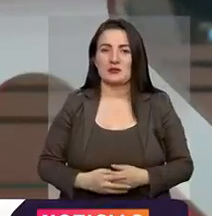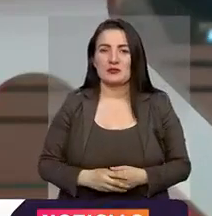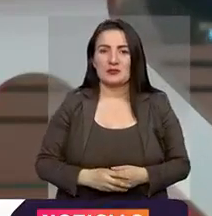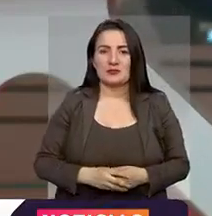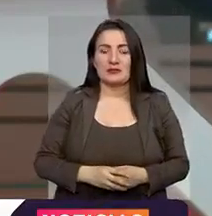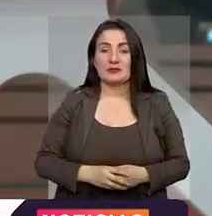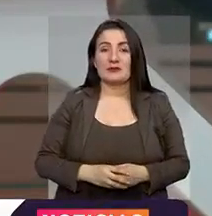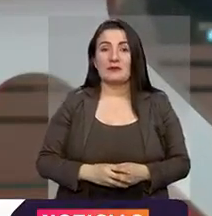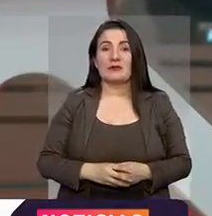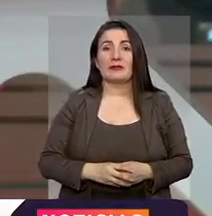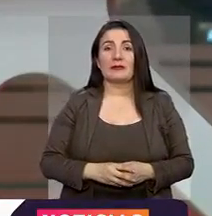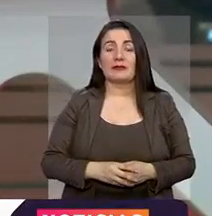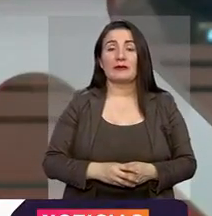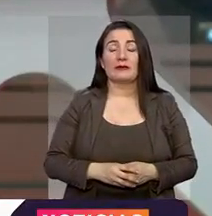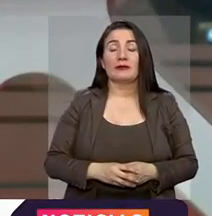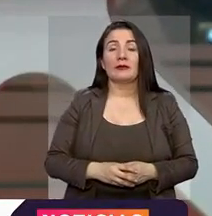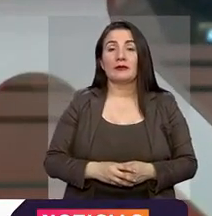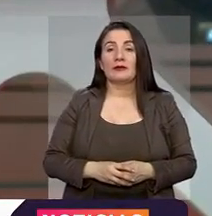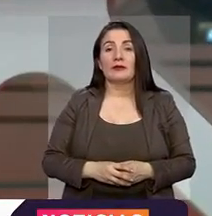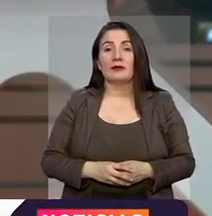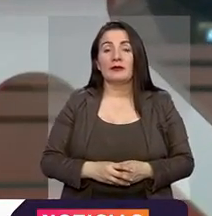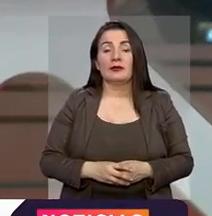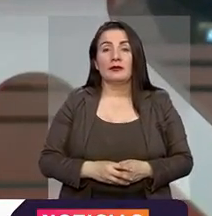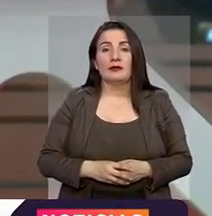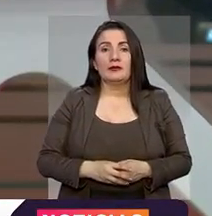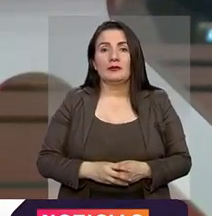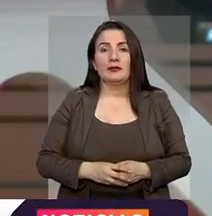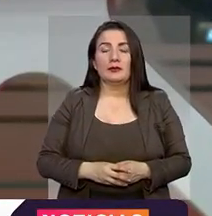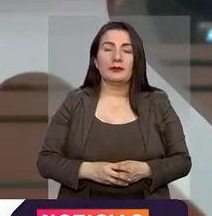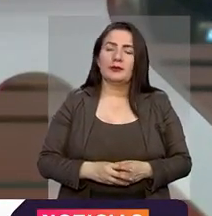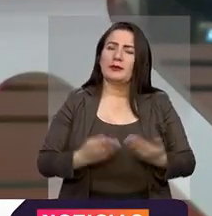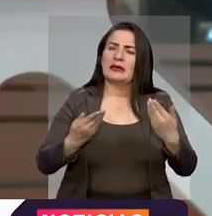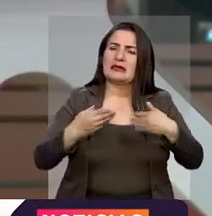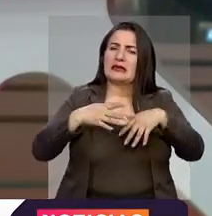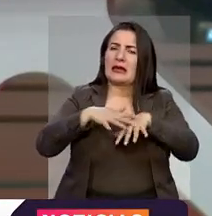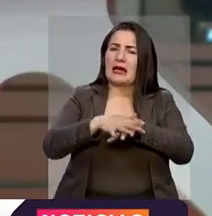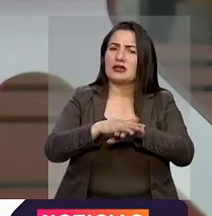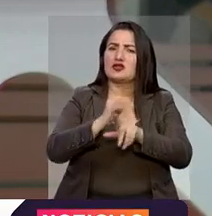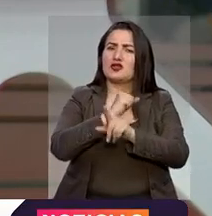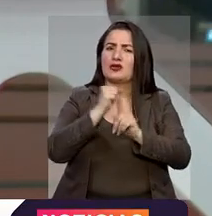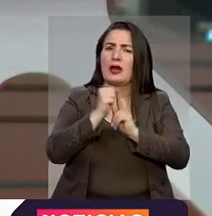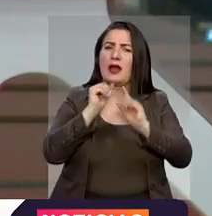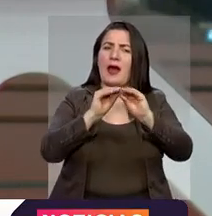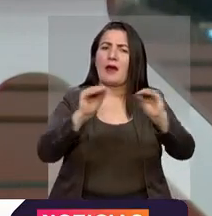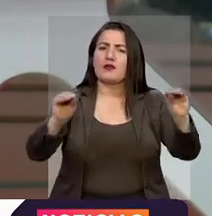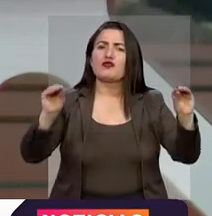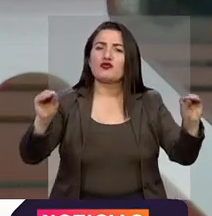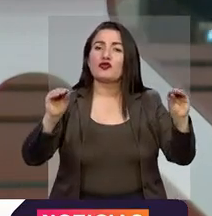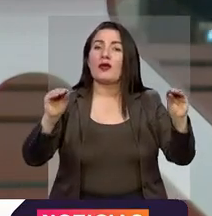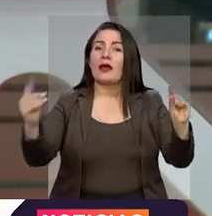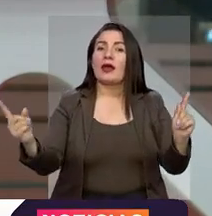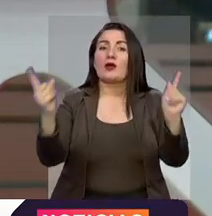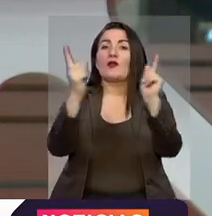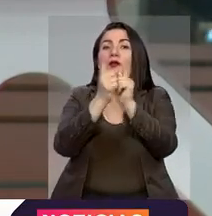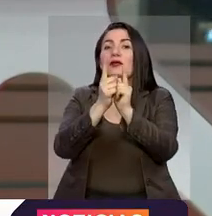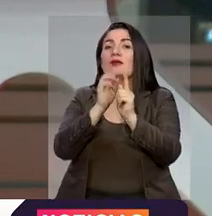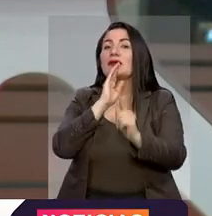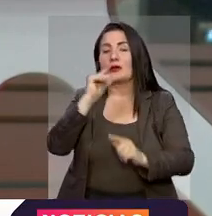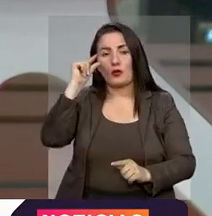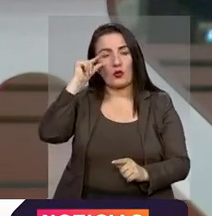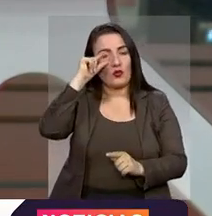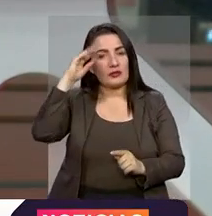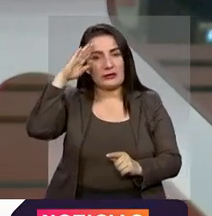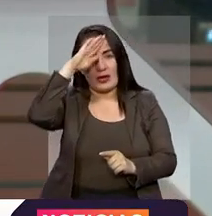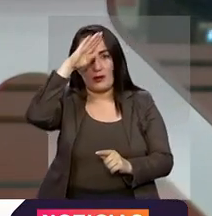después del anuncio hecho en redes sociales a esta hora se materializa en el norte de bogotá el esperado encuentro entre el electo presidente gustavo